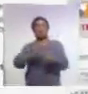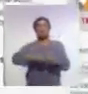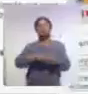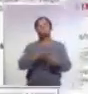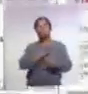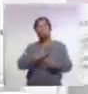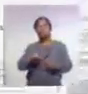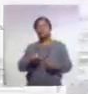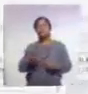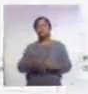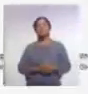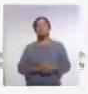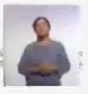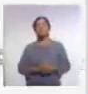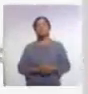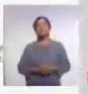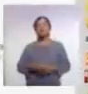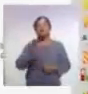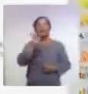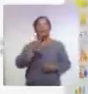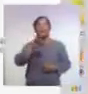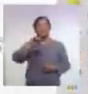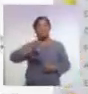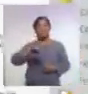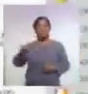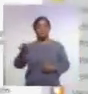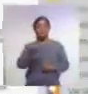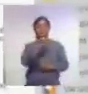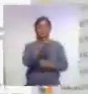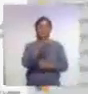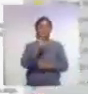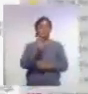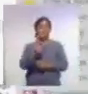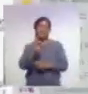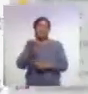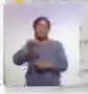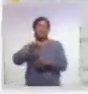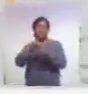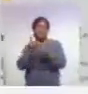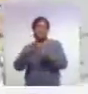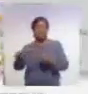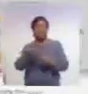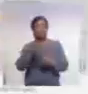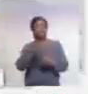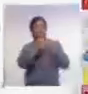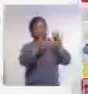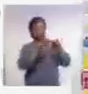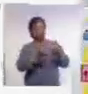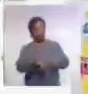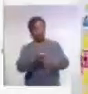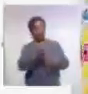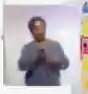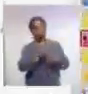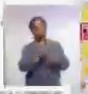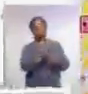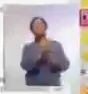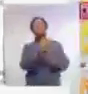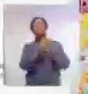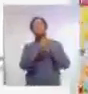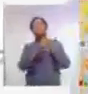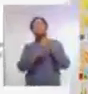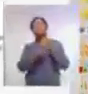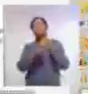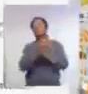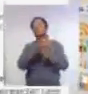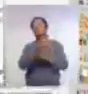Aérea Mexicanos. Este miércoles, la Secretaría de la Defensa Nacional publicó en el Diario Oficial de la Federación el decreto por el que se reforman y adicionan